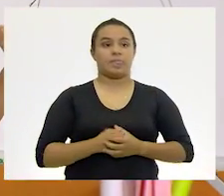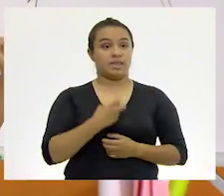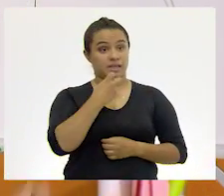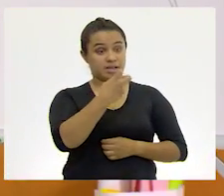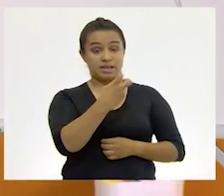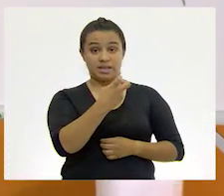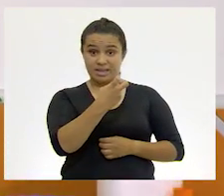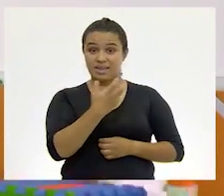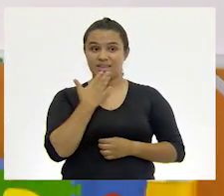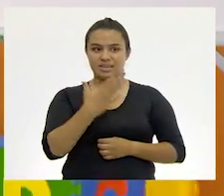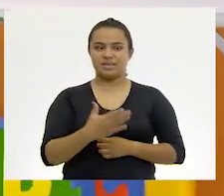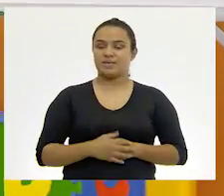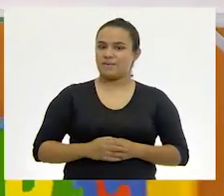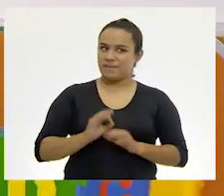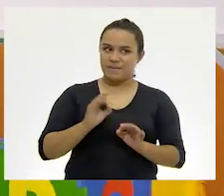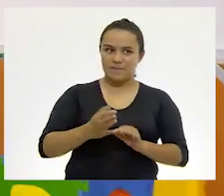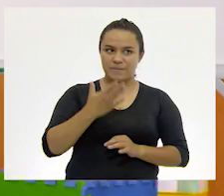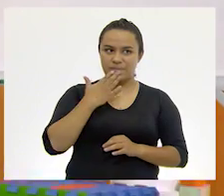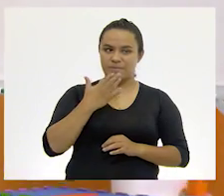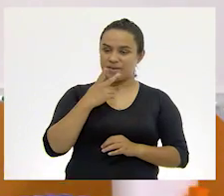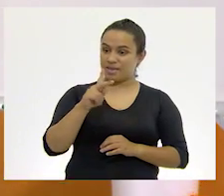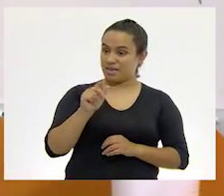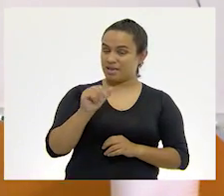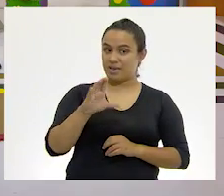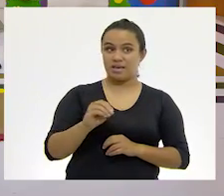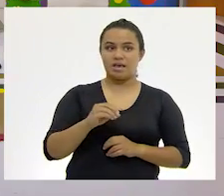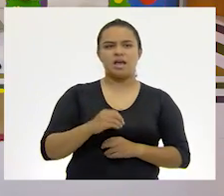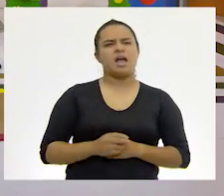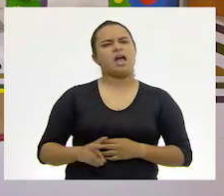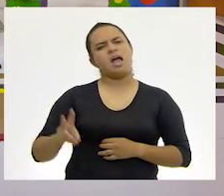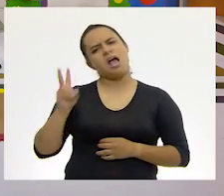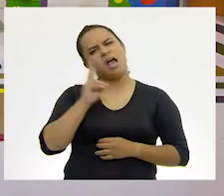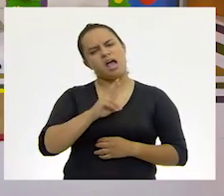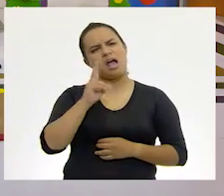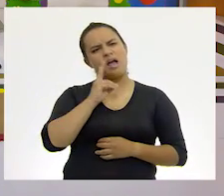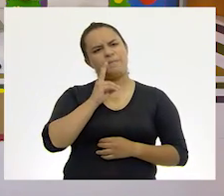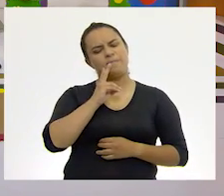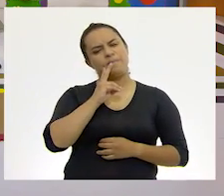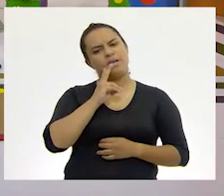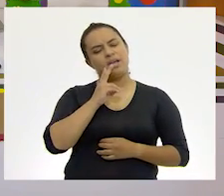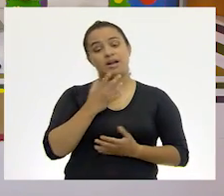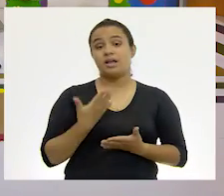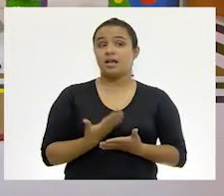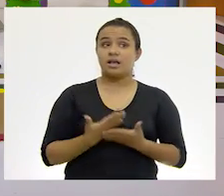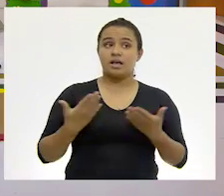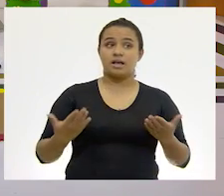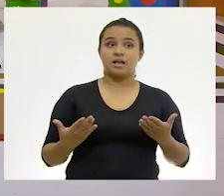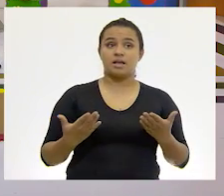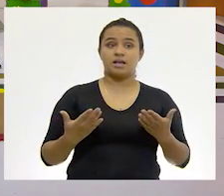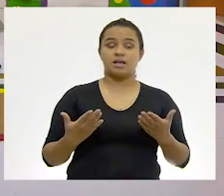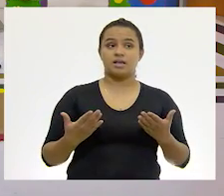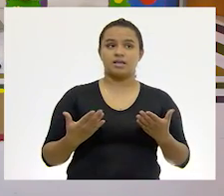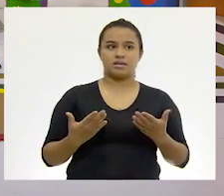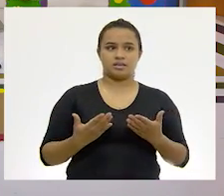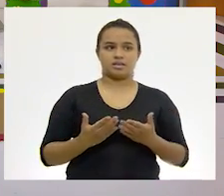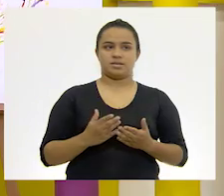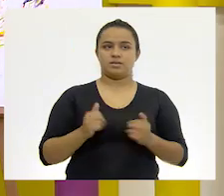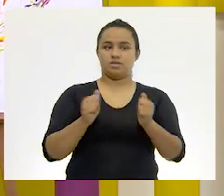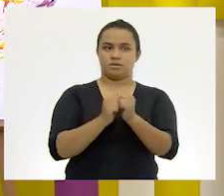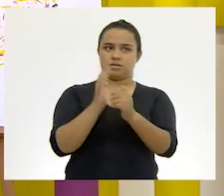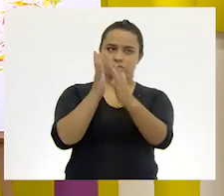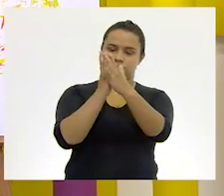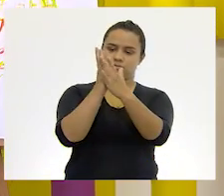Eso. Oh, muy bien, Paco. A ver ahora con nuestro... Canto. Canto, perfecto. A